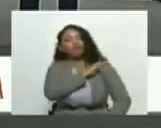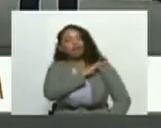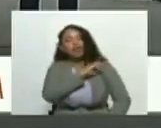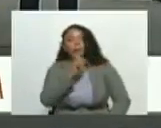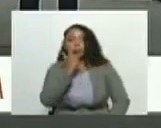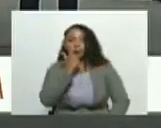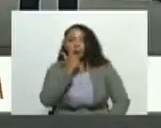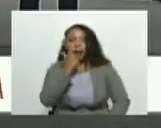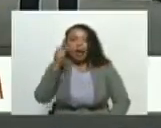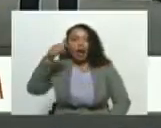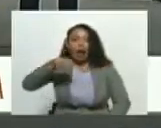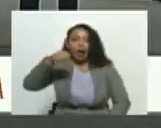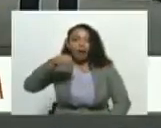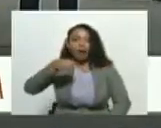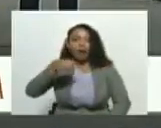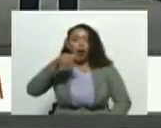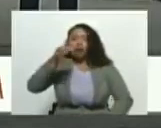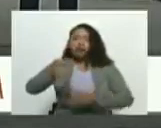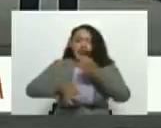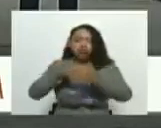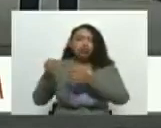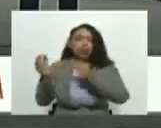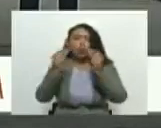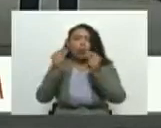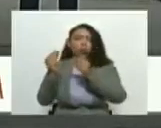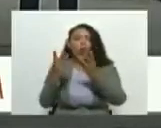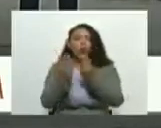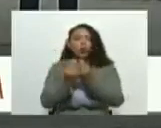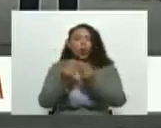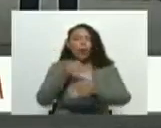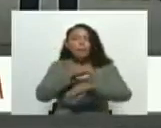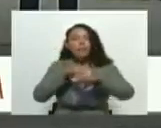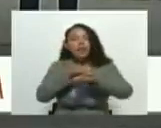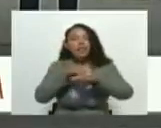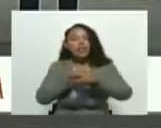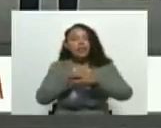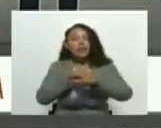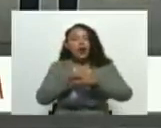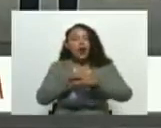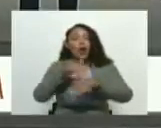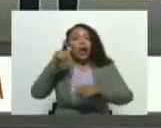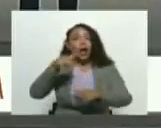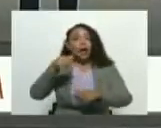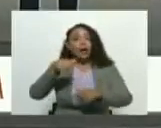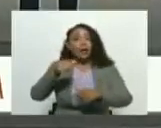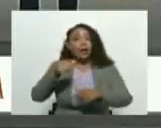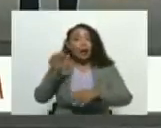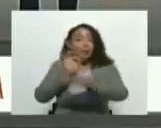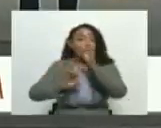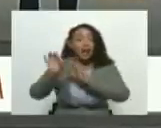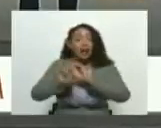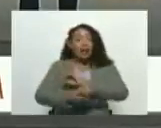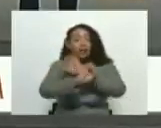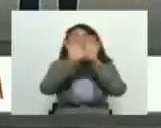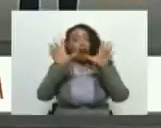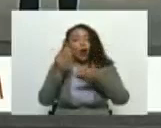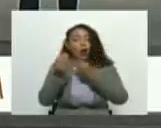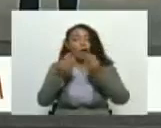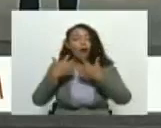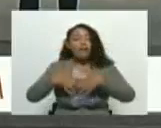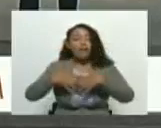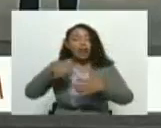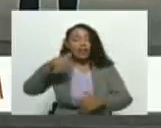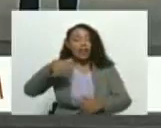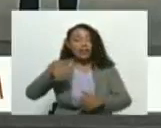que ha estado en diálogo permanente junto al ministro Velázquez con los transportistas, nos diga las ventajas de tener esta fábrica